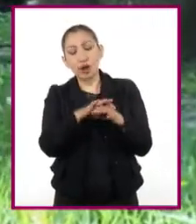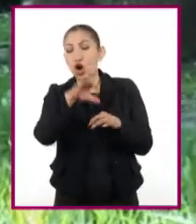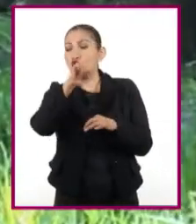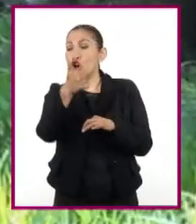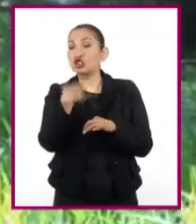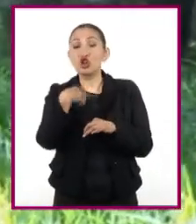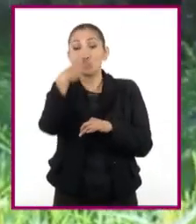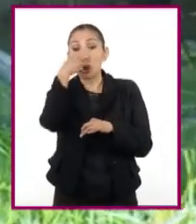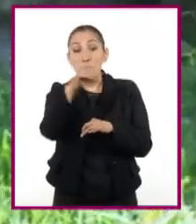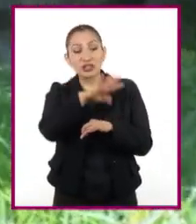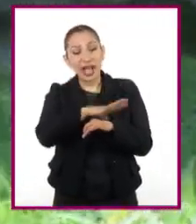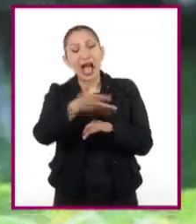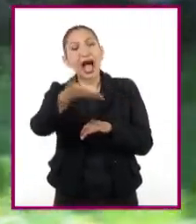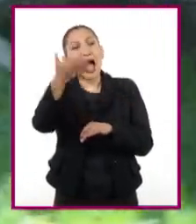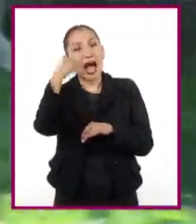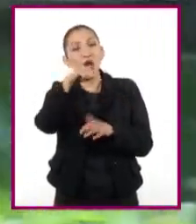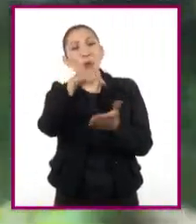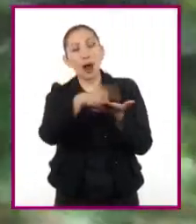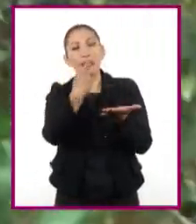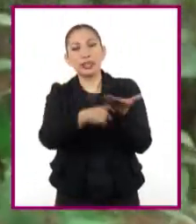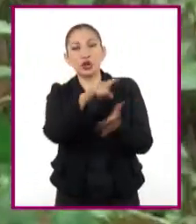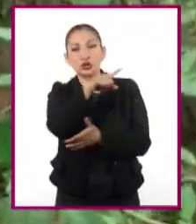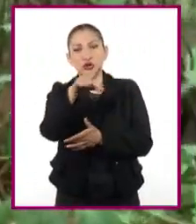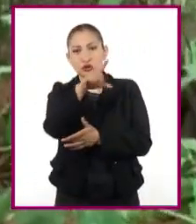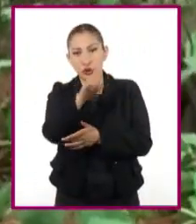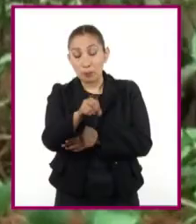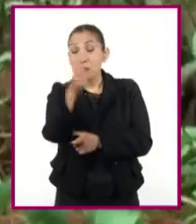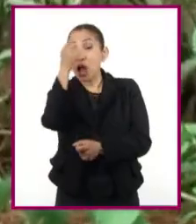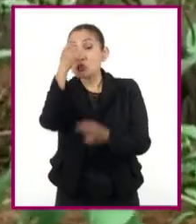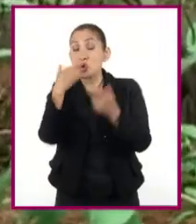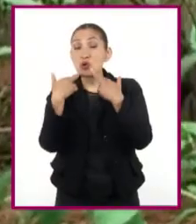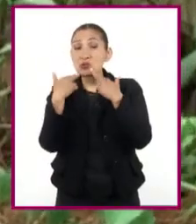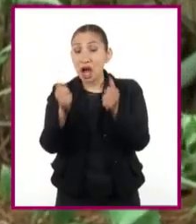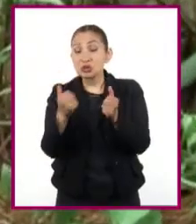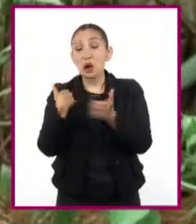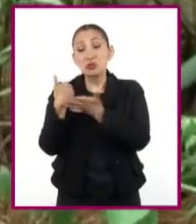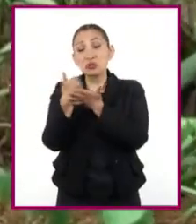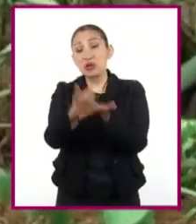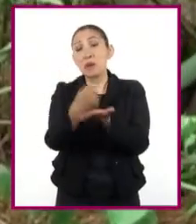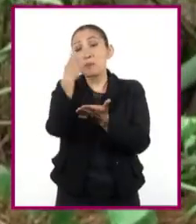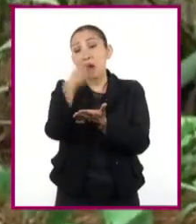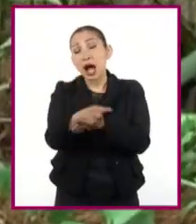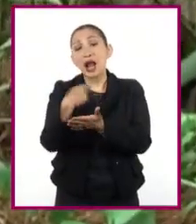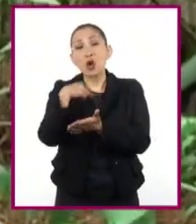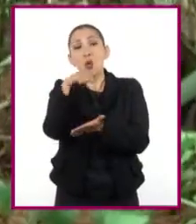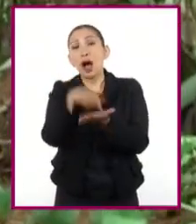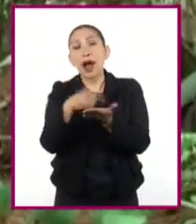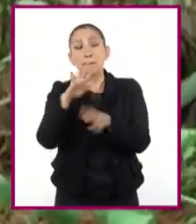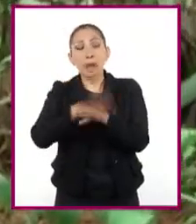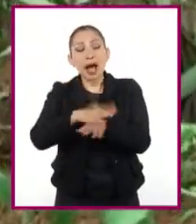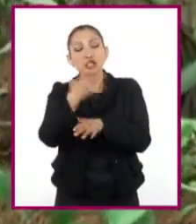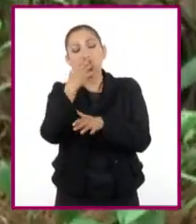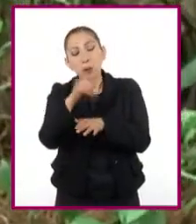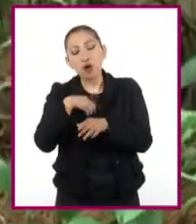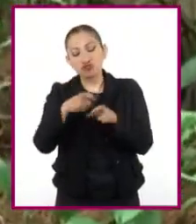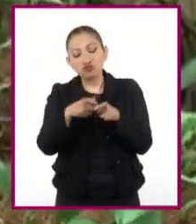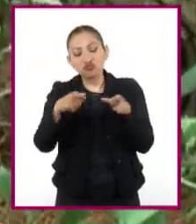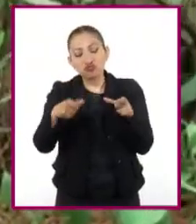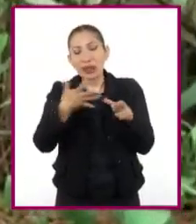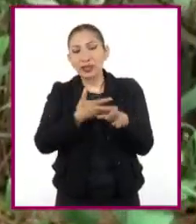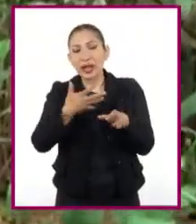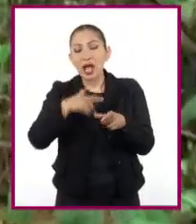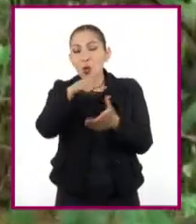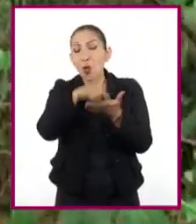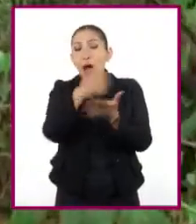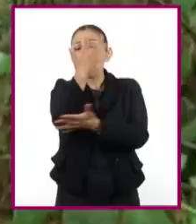con otros lobos que ya existían en cautiverio. Algunos ranchos funcionaron como centros de reproducción, ya que contaban con